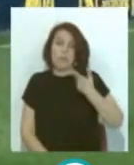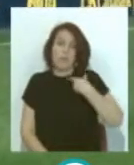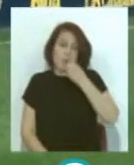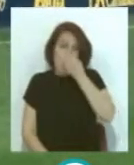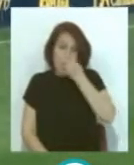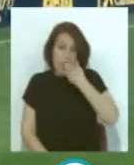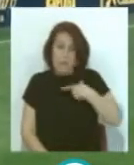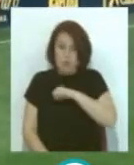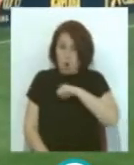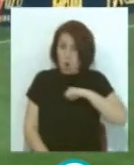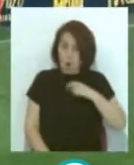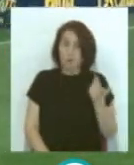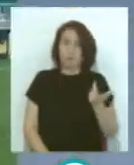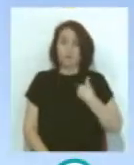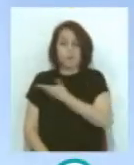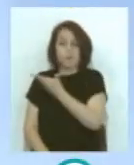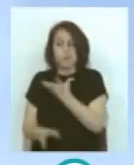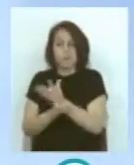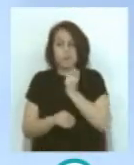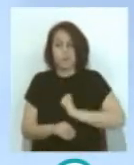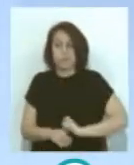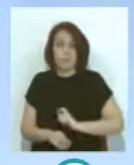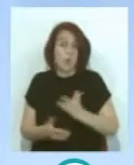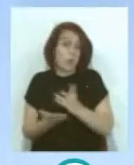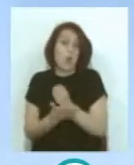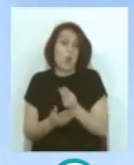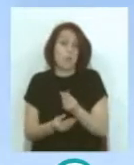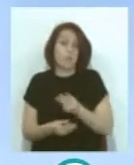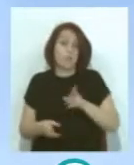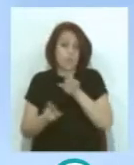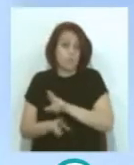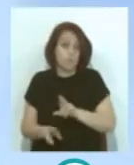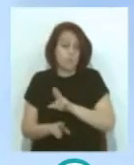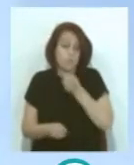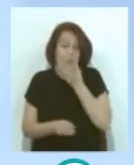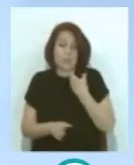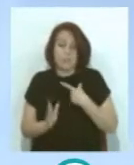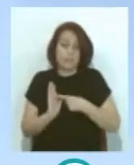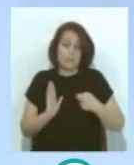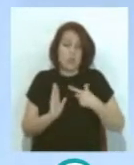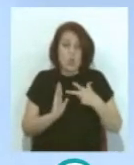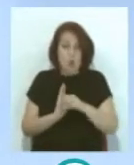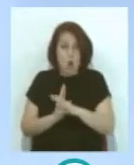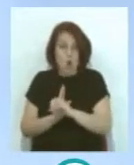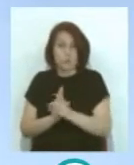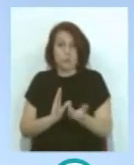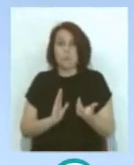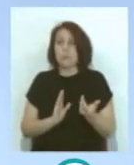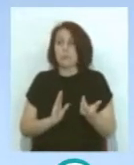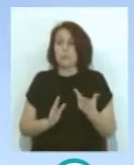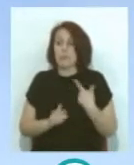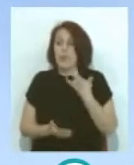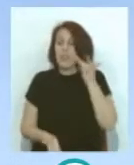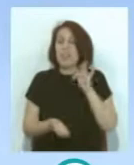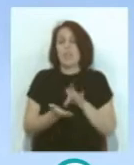resto de los jugadores profesionales de la plantilla, como están todos recuperados, estaban, quitando el Choco, estaban